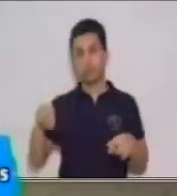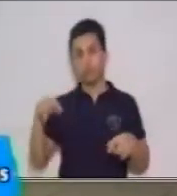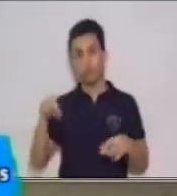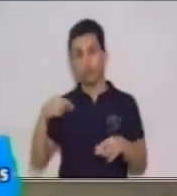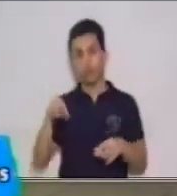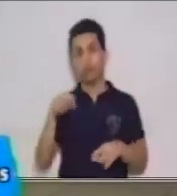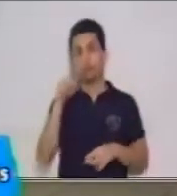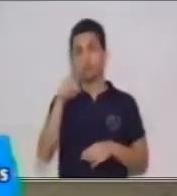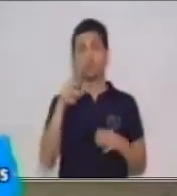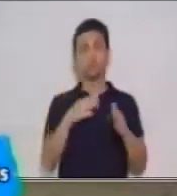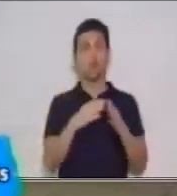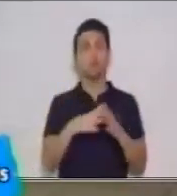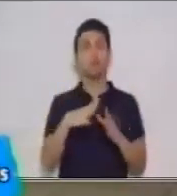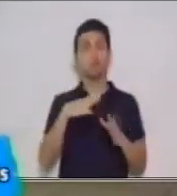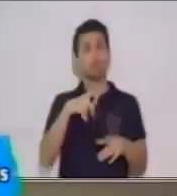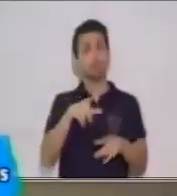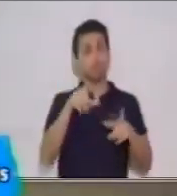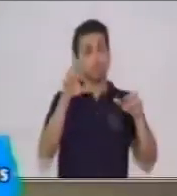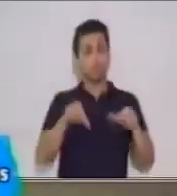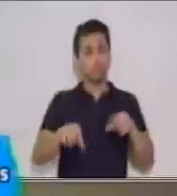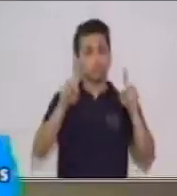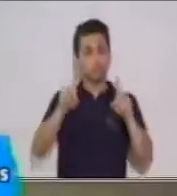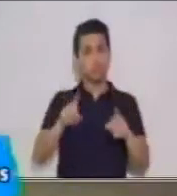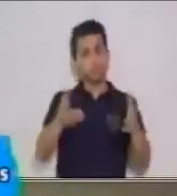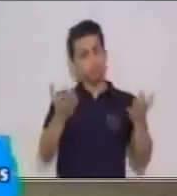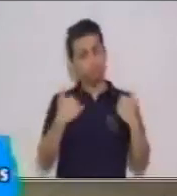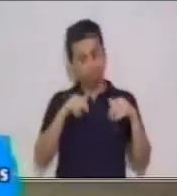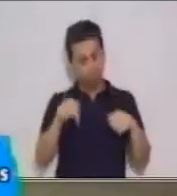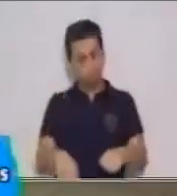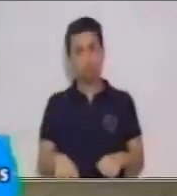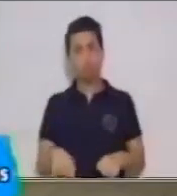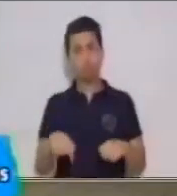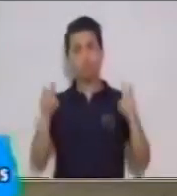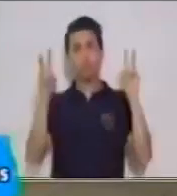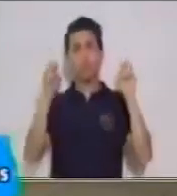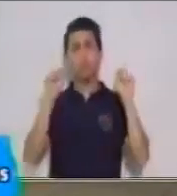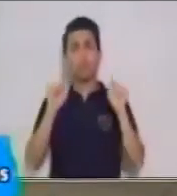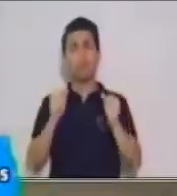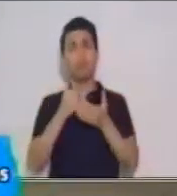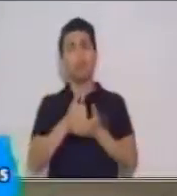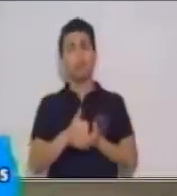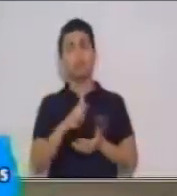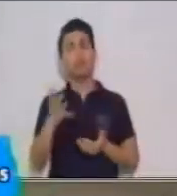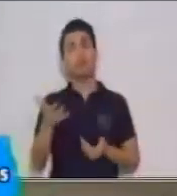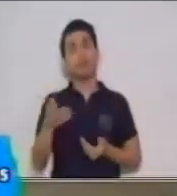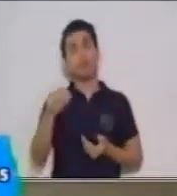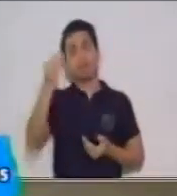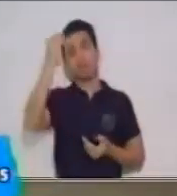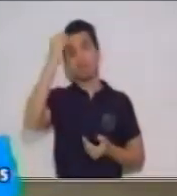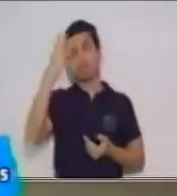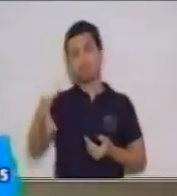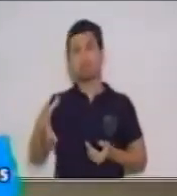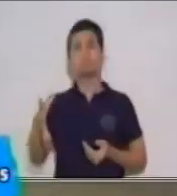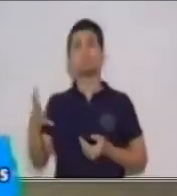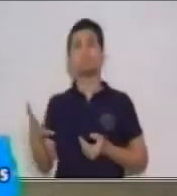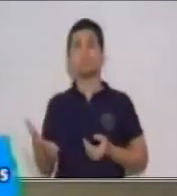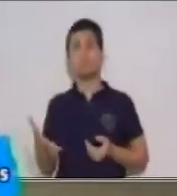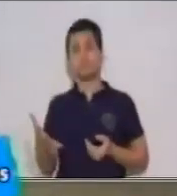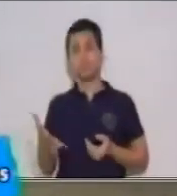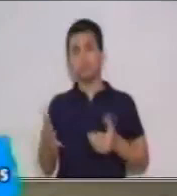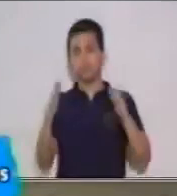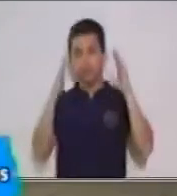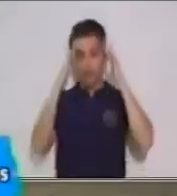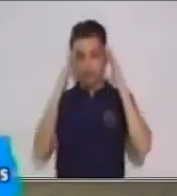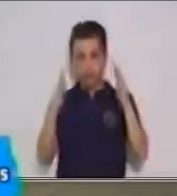una persona con discapacidad, este tema le ayudará a ejercitar habilidades y destrezas